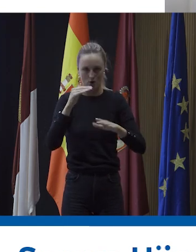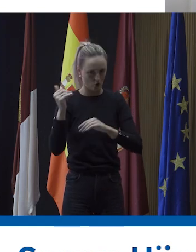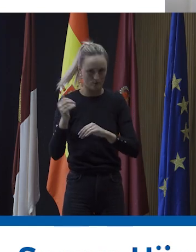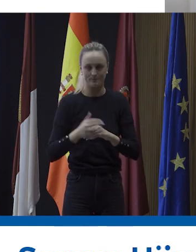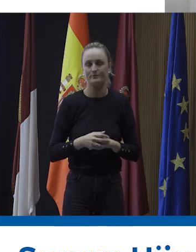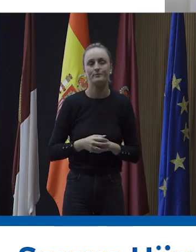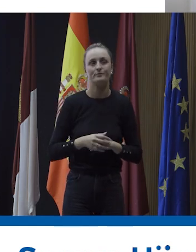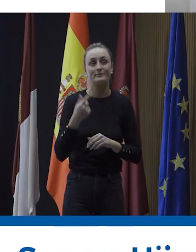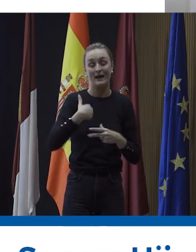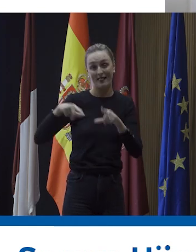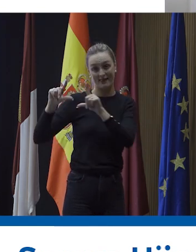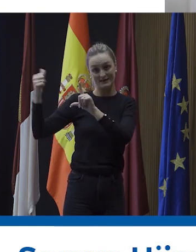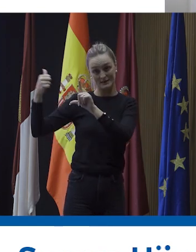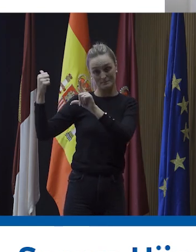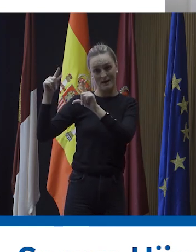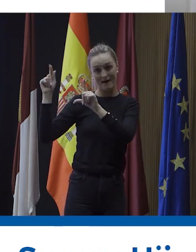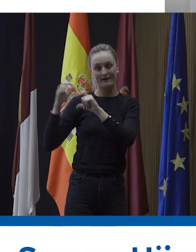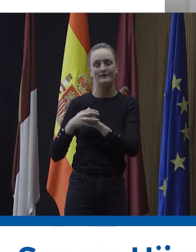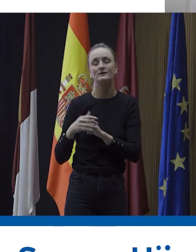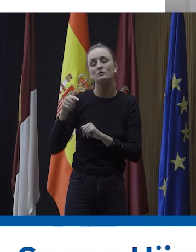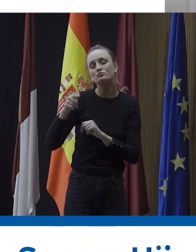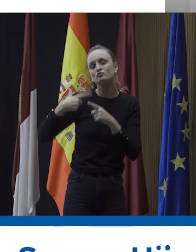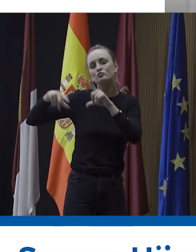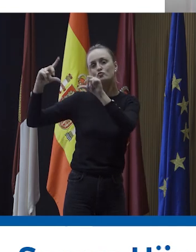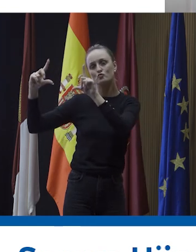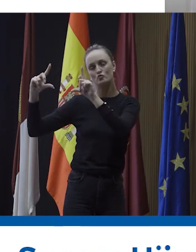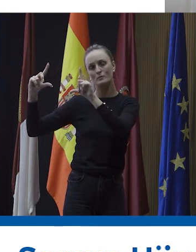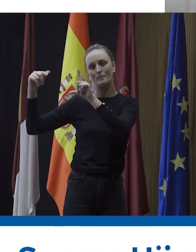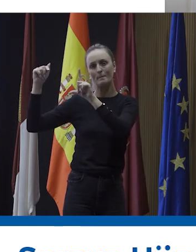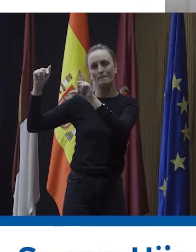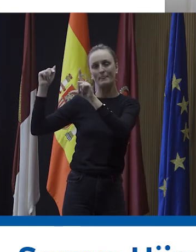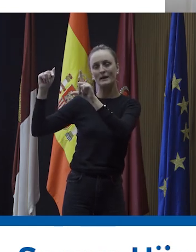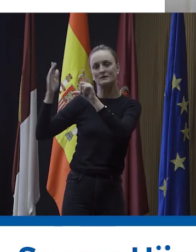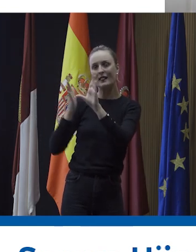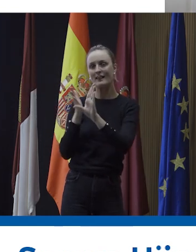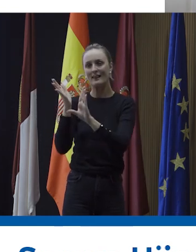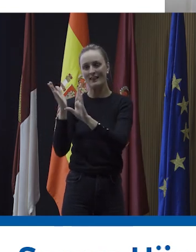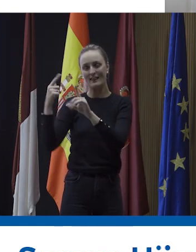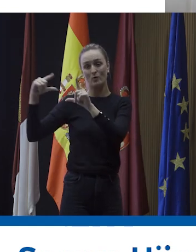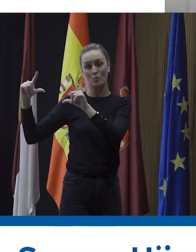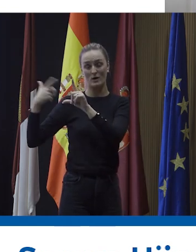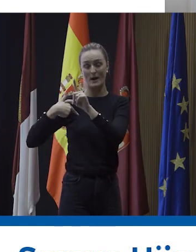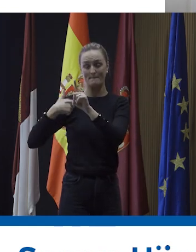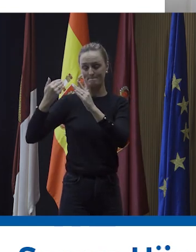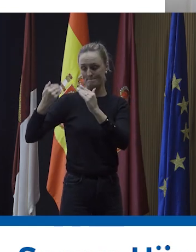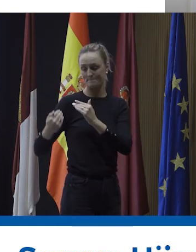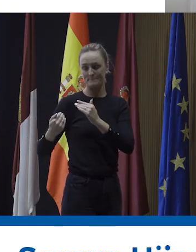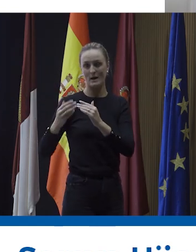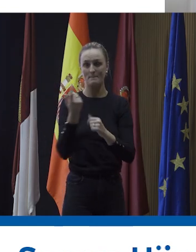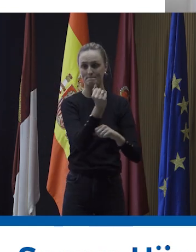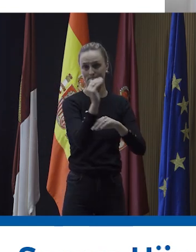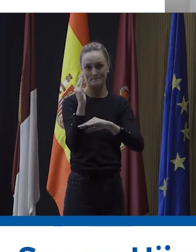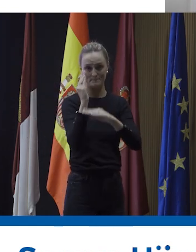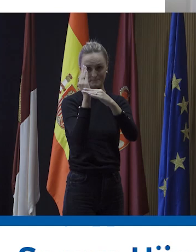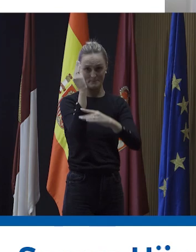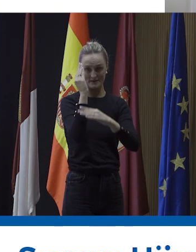imagen que aquí les muestro es una imagen desde el lateral de una persona y se puede ver cómo